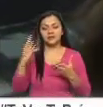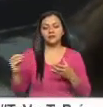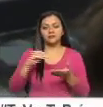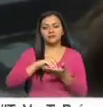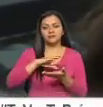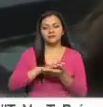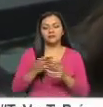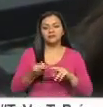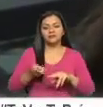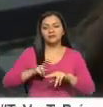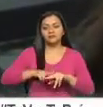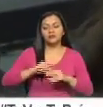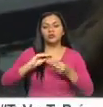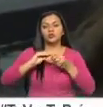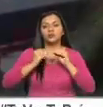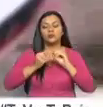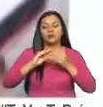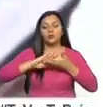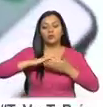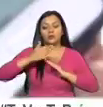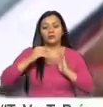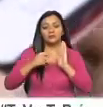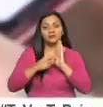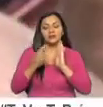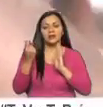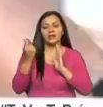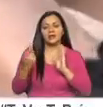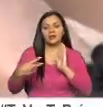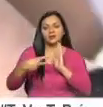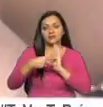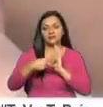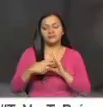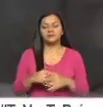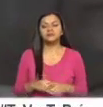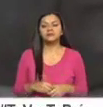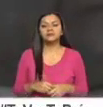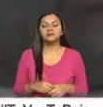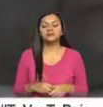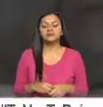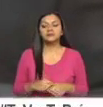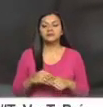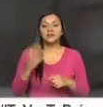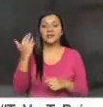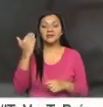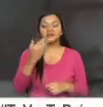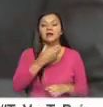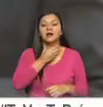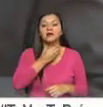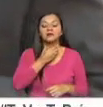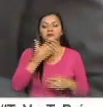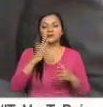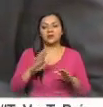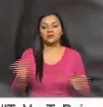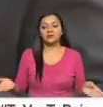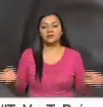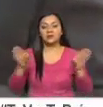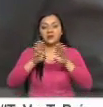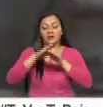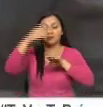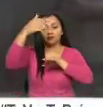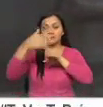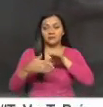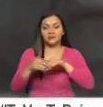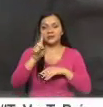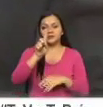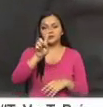un incremento en el número de cuentas de dinero electrónico. El día 15 de agosto cerramos con